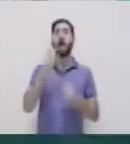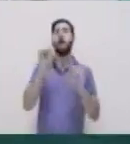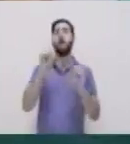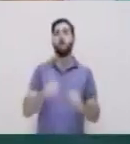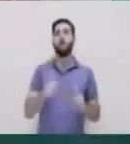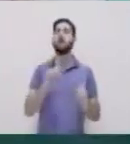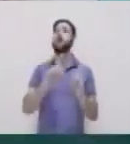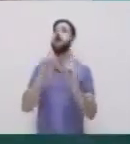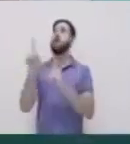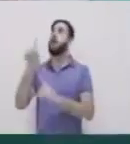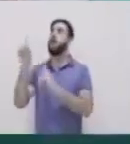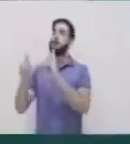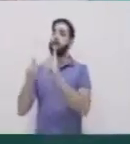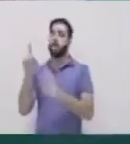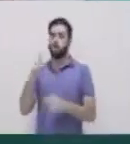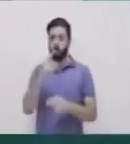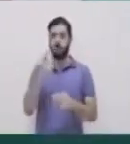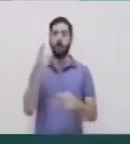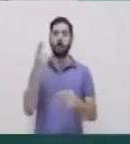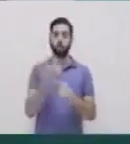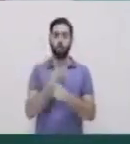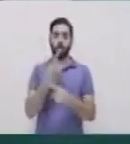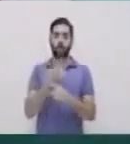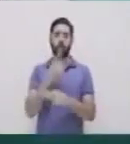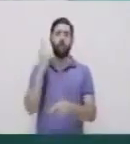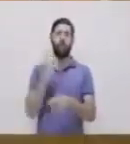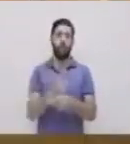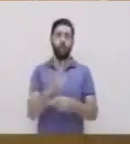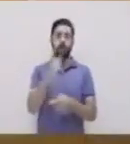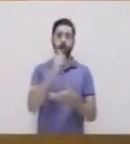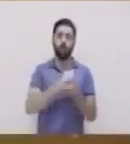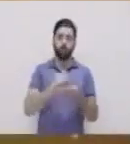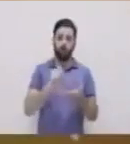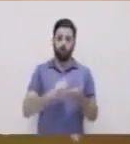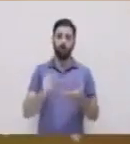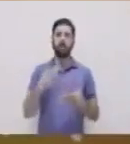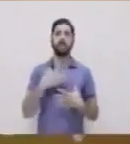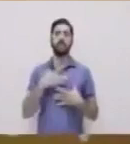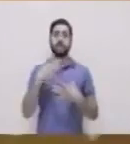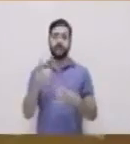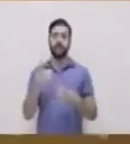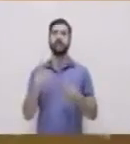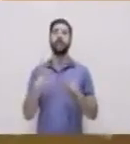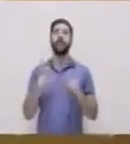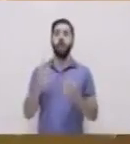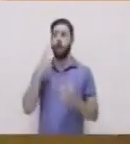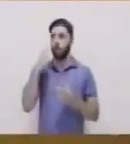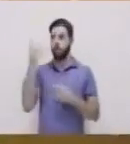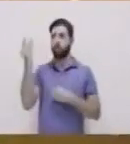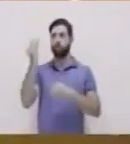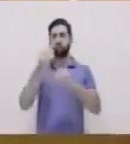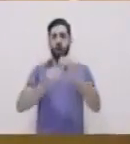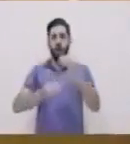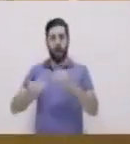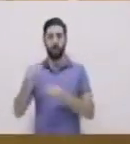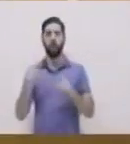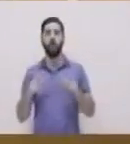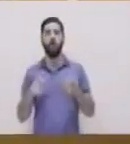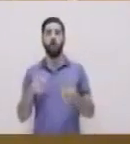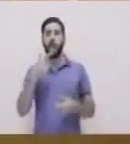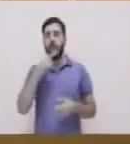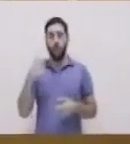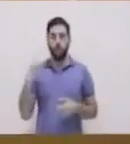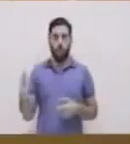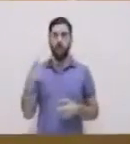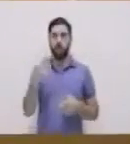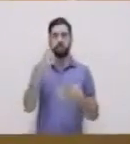siempre abocarnos para tener también una correcta escritura al utilizar el lenguaje. Qué interesante cómo no solo ha evolucionado el ser humano, sino también